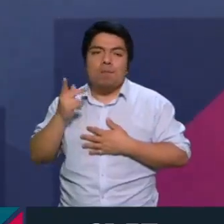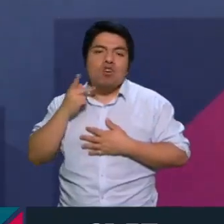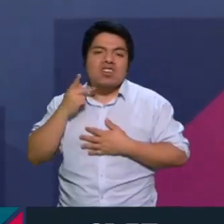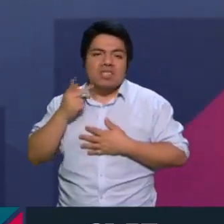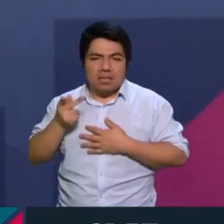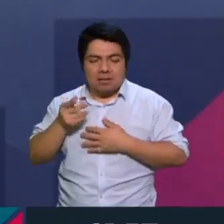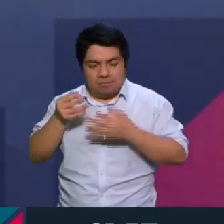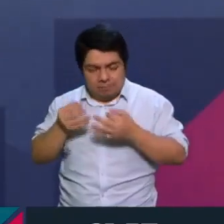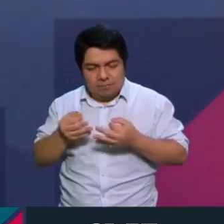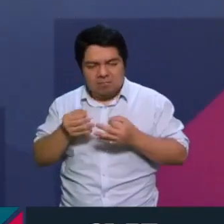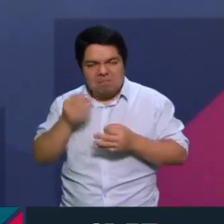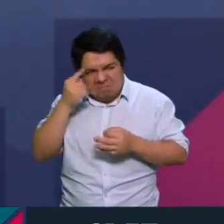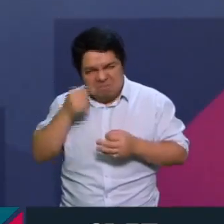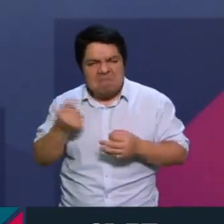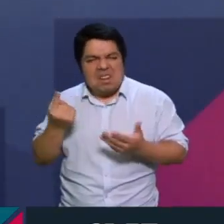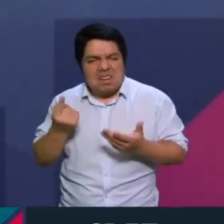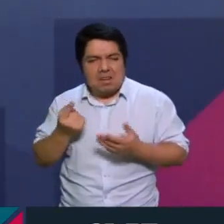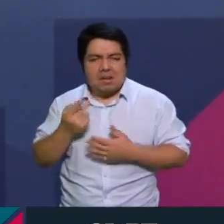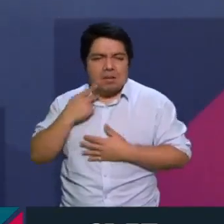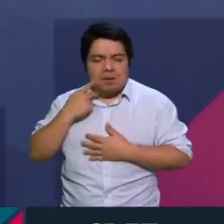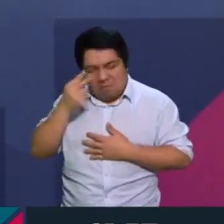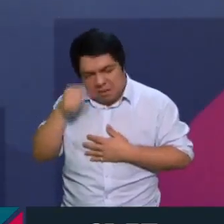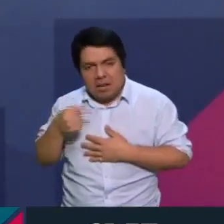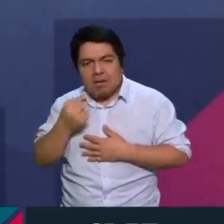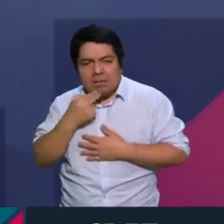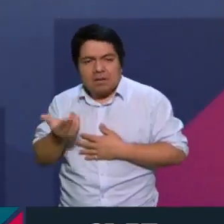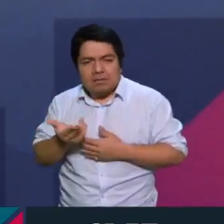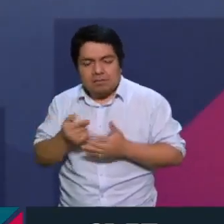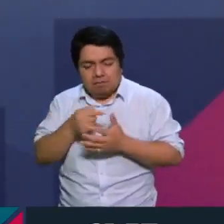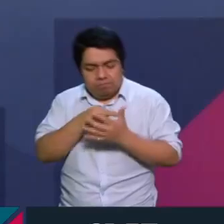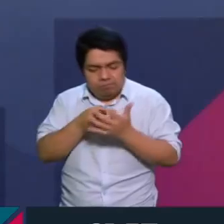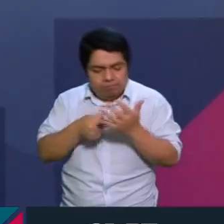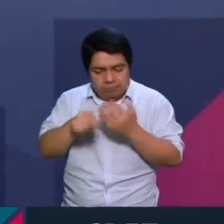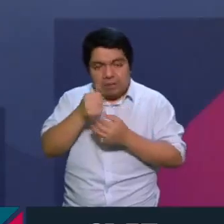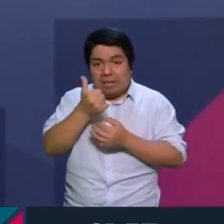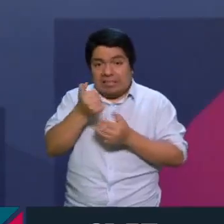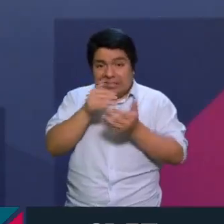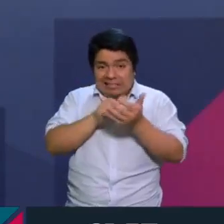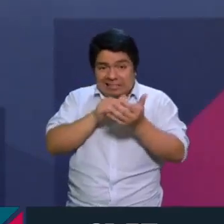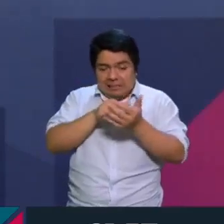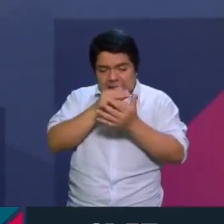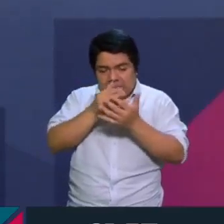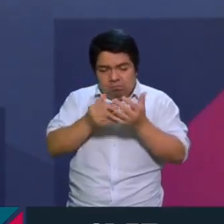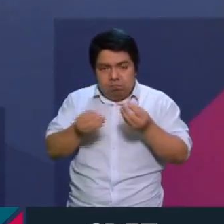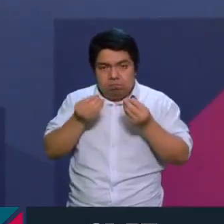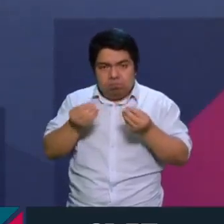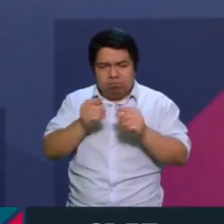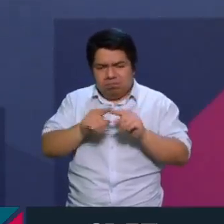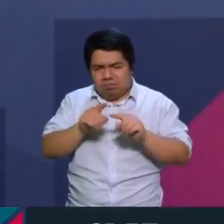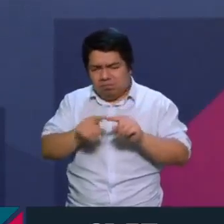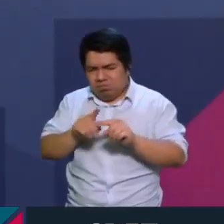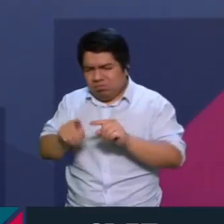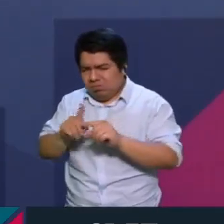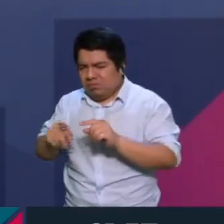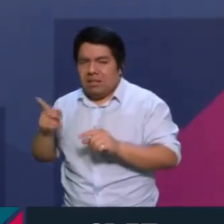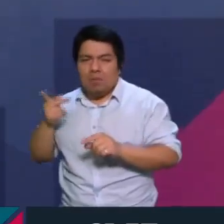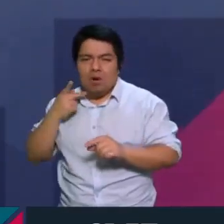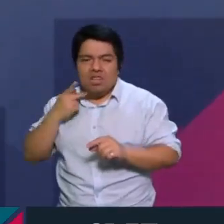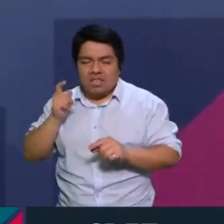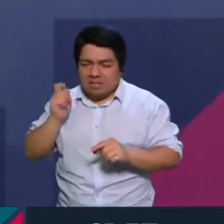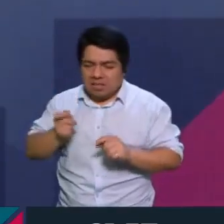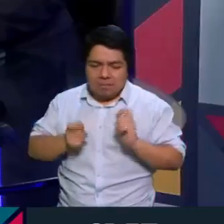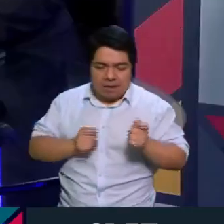¿Para qué sirve la política? Hay a lo largo de estas pues casi 600 páginas, no sé cuántas definiciones de política,